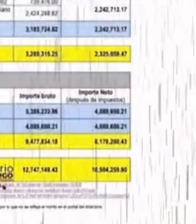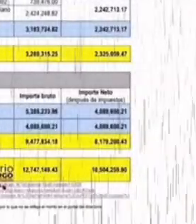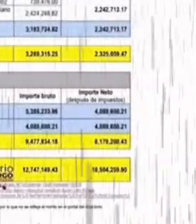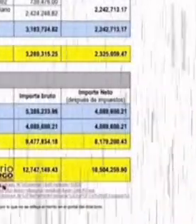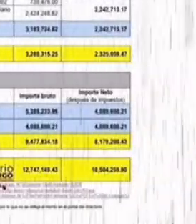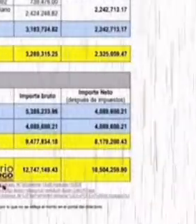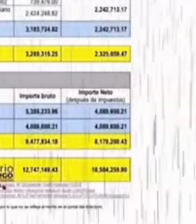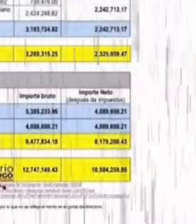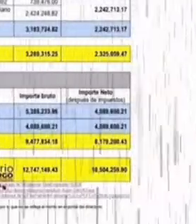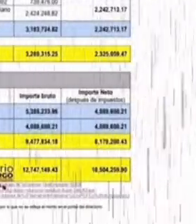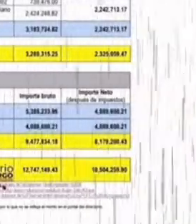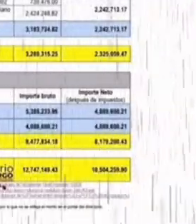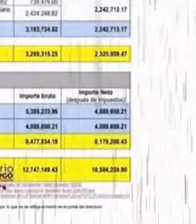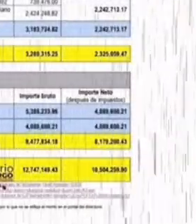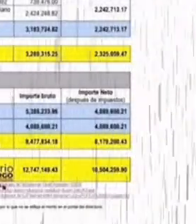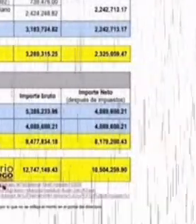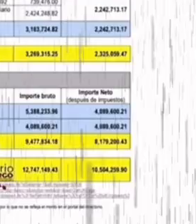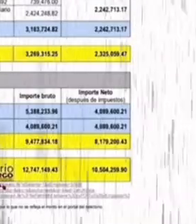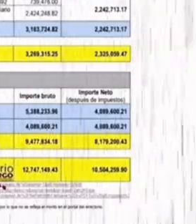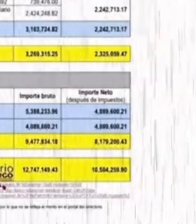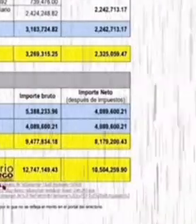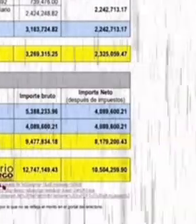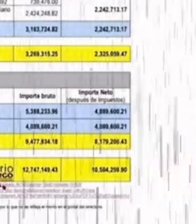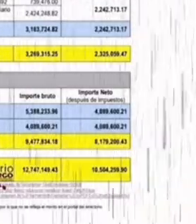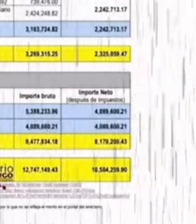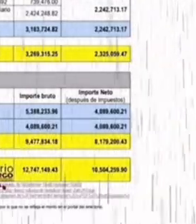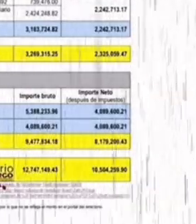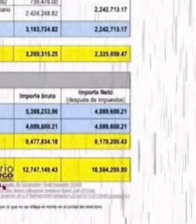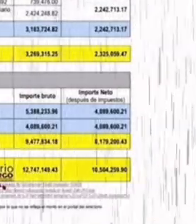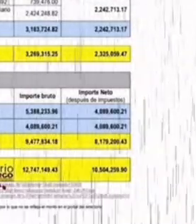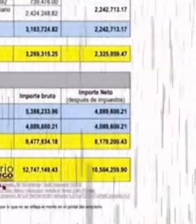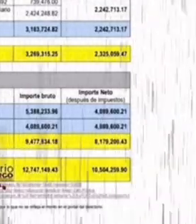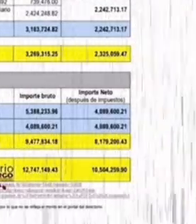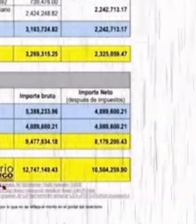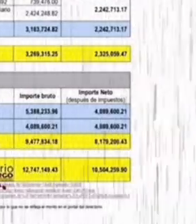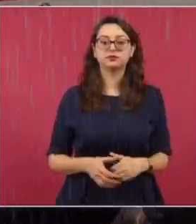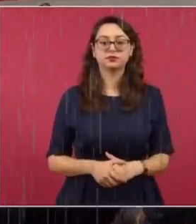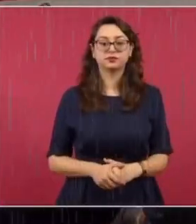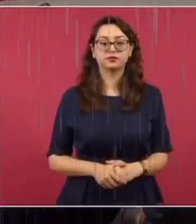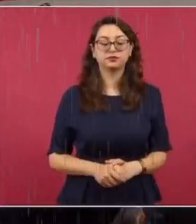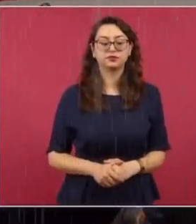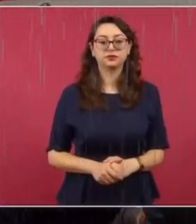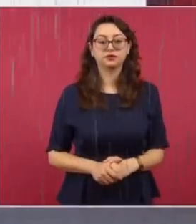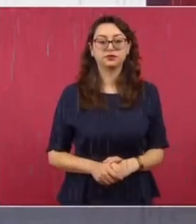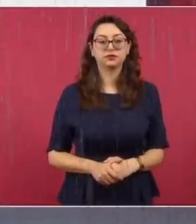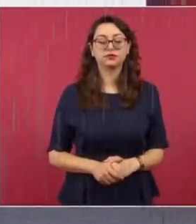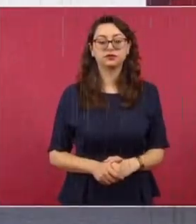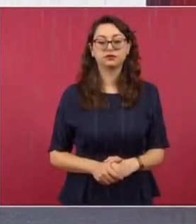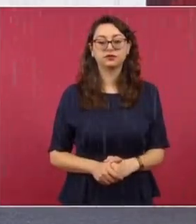que los trabajadores en general reciben o tienen derecho, desde luego, en la proporción de su salario.